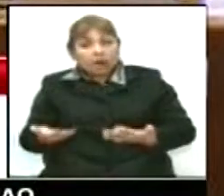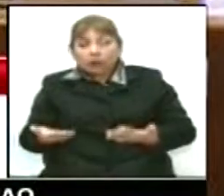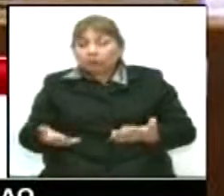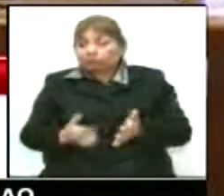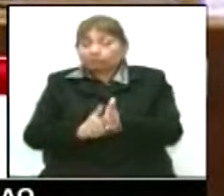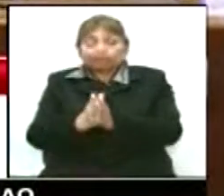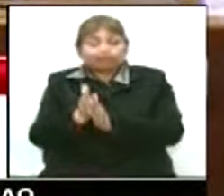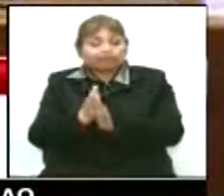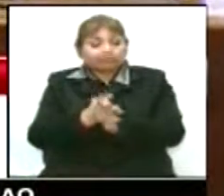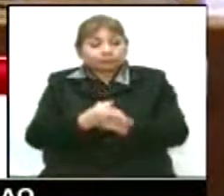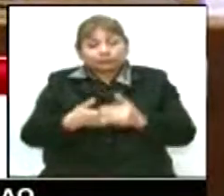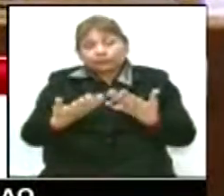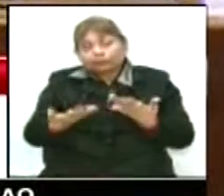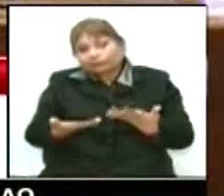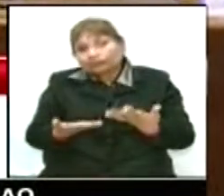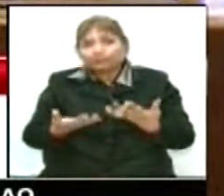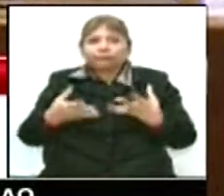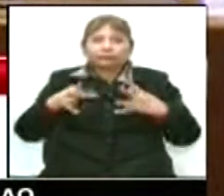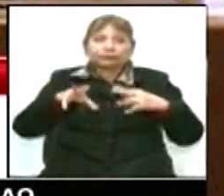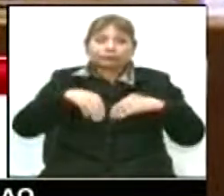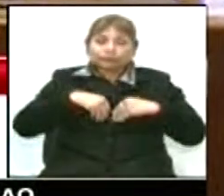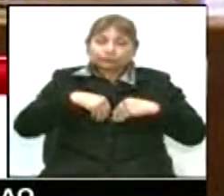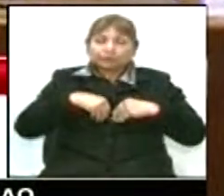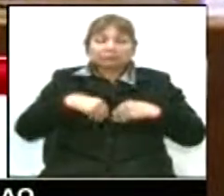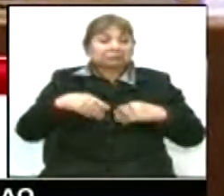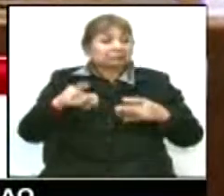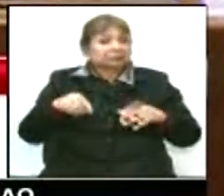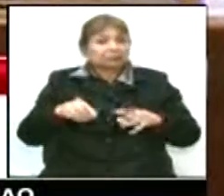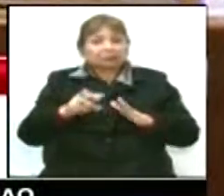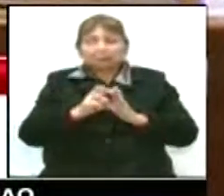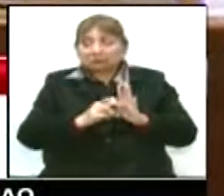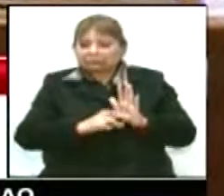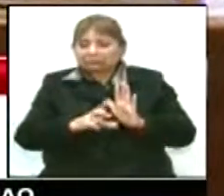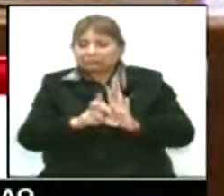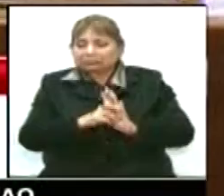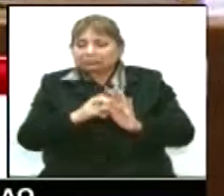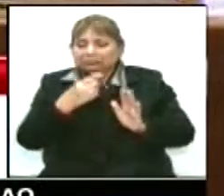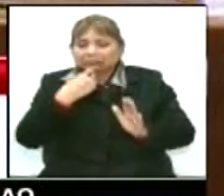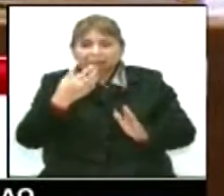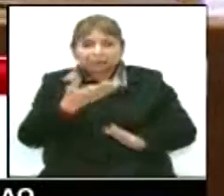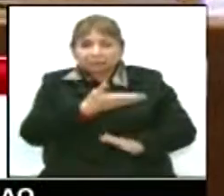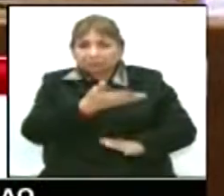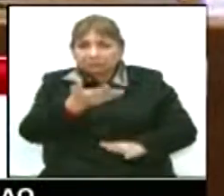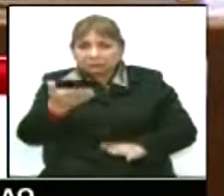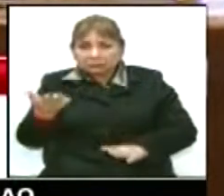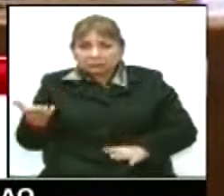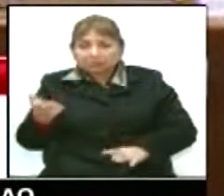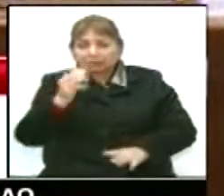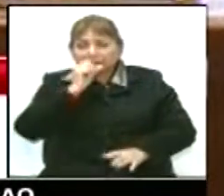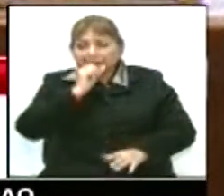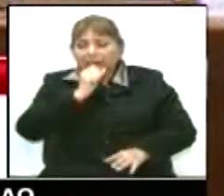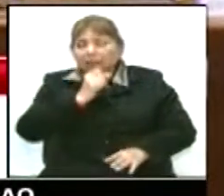poder aprobar este proyecto de ley, serán testigos acá los señores de la prensa.